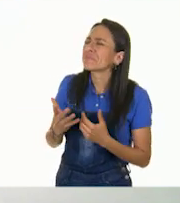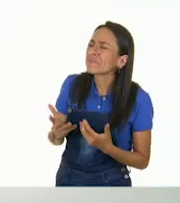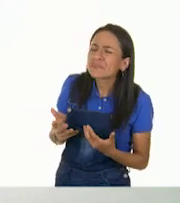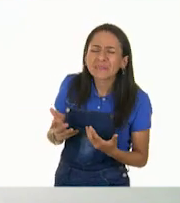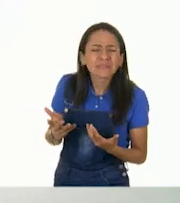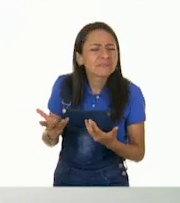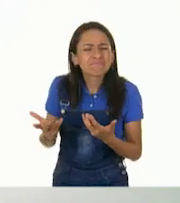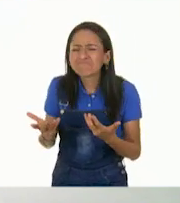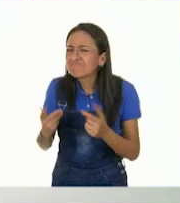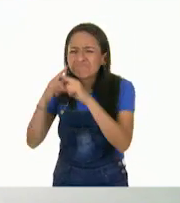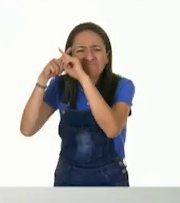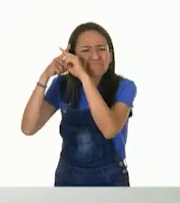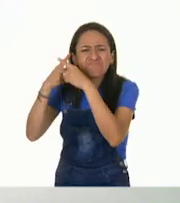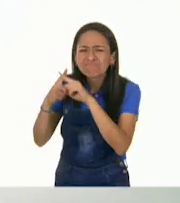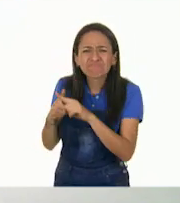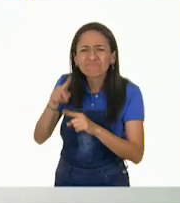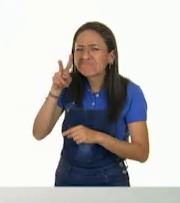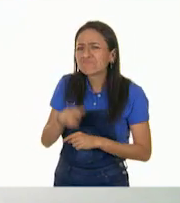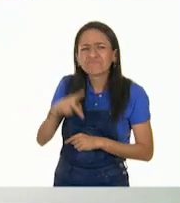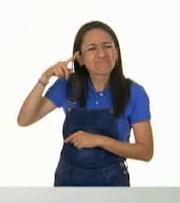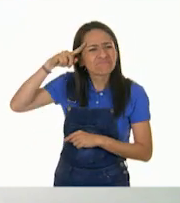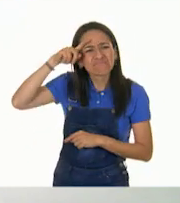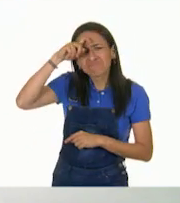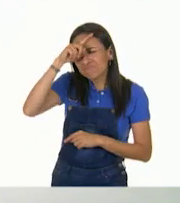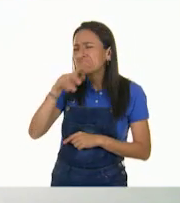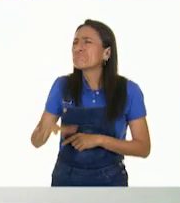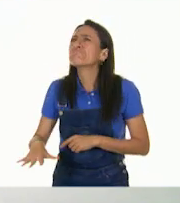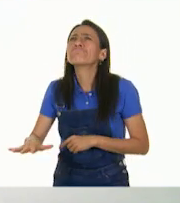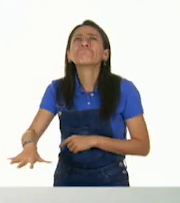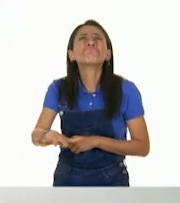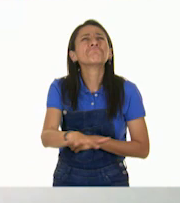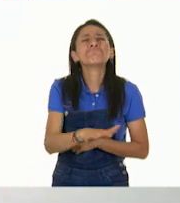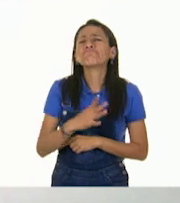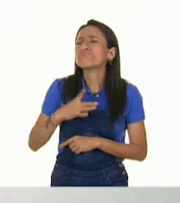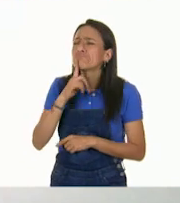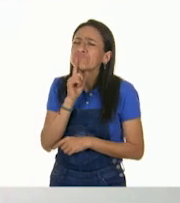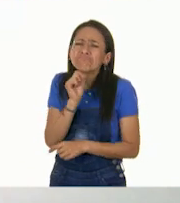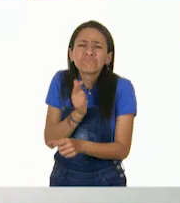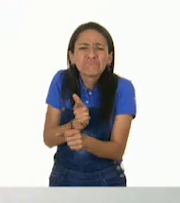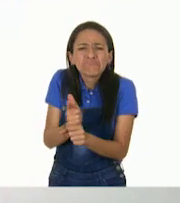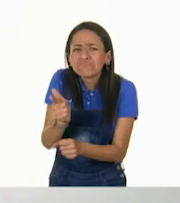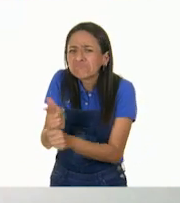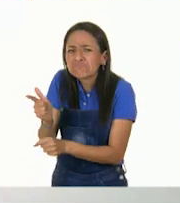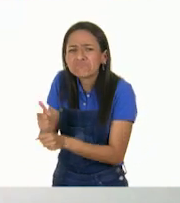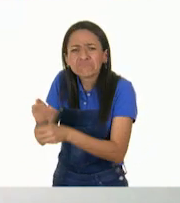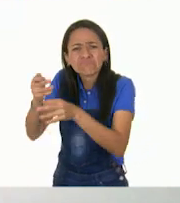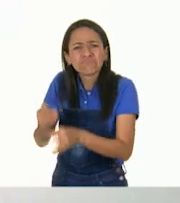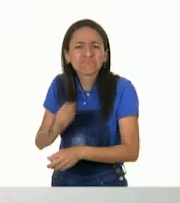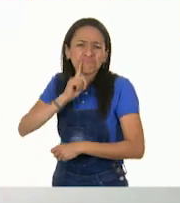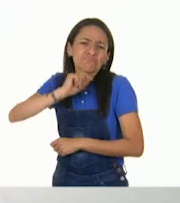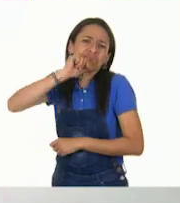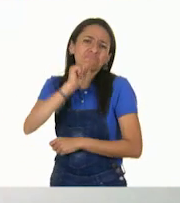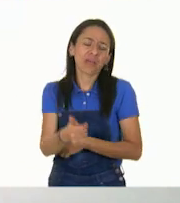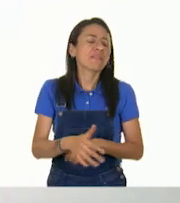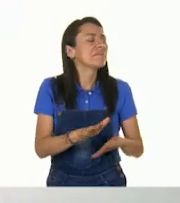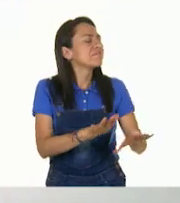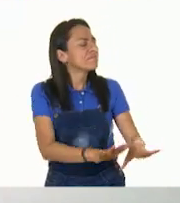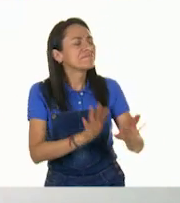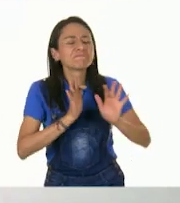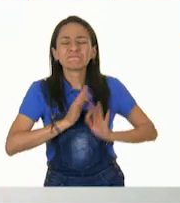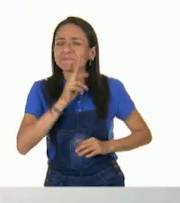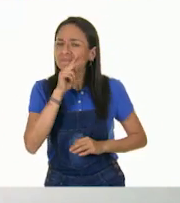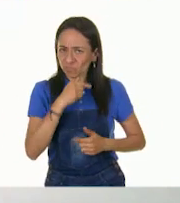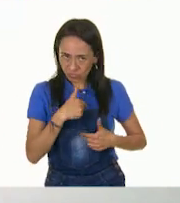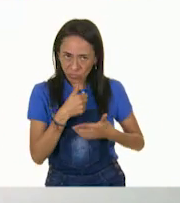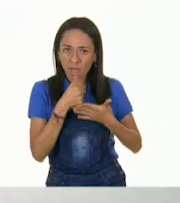no ja sí está muy difícil no puede encontrarlos no te preocupes te voy a ayudar tienes que ir hacia